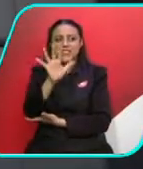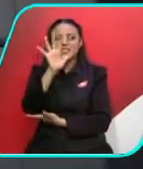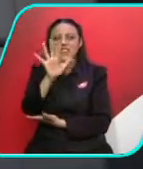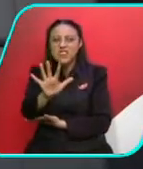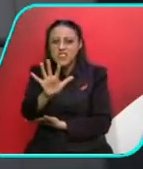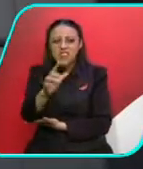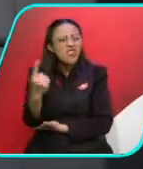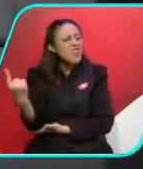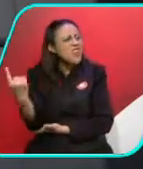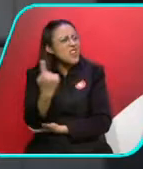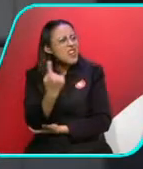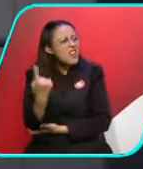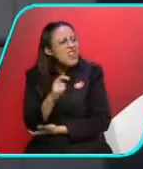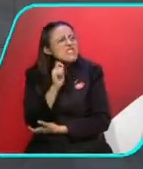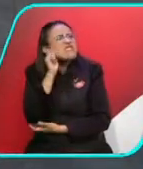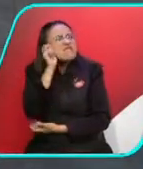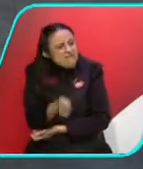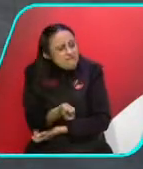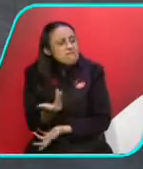5510-786035. ¿Qué?